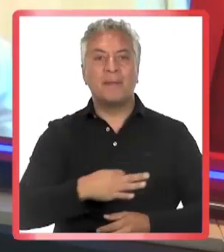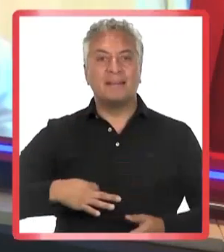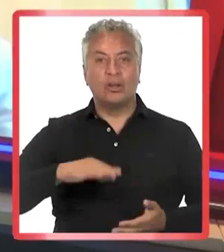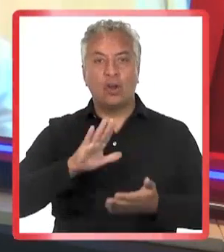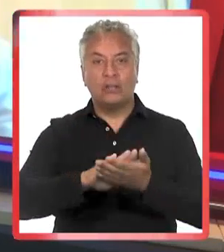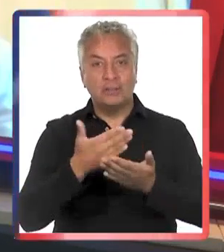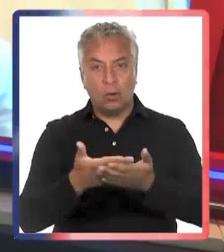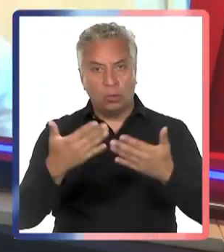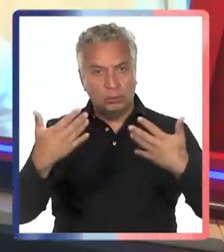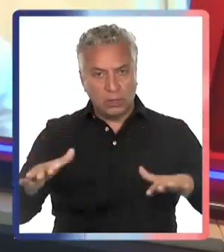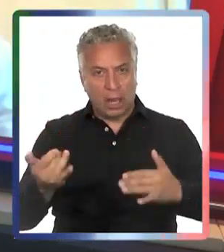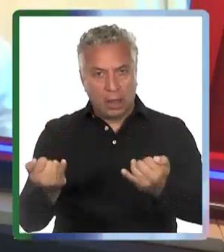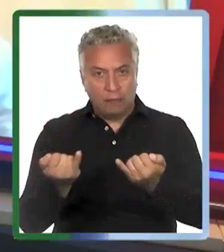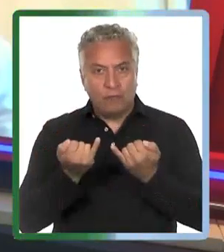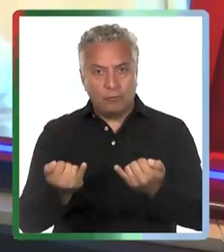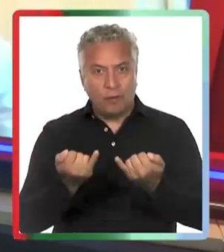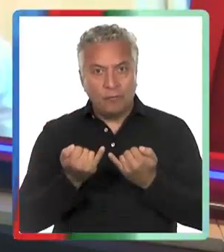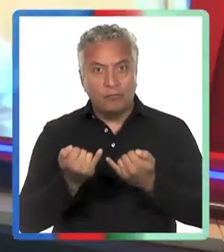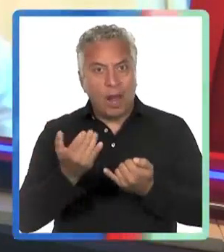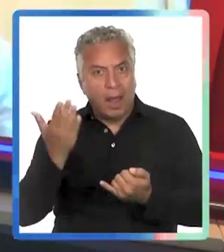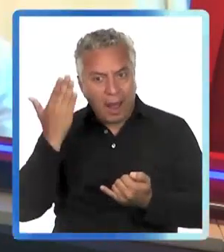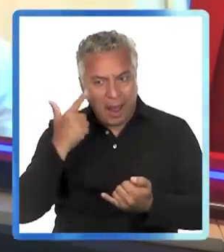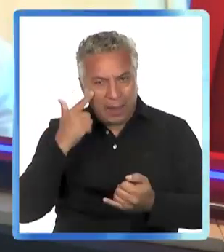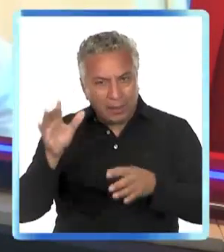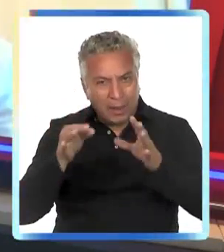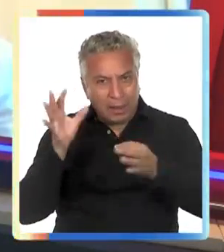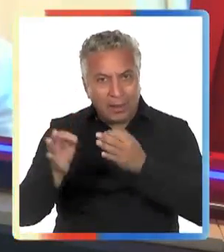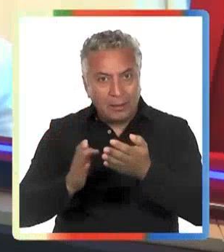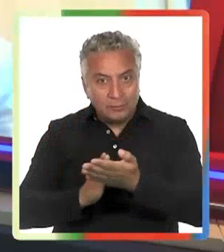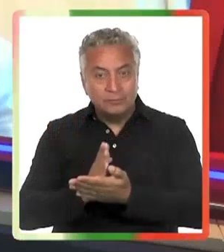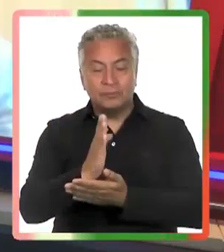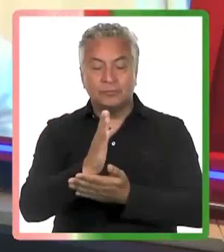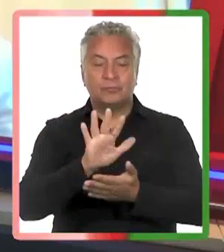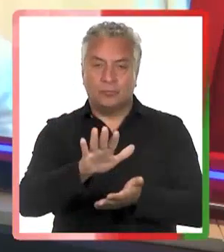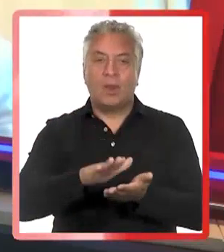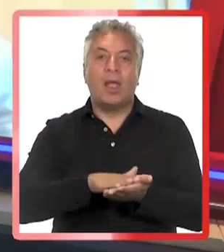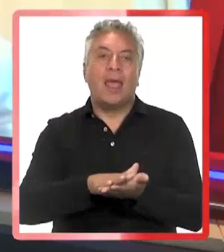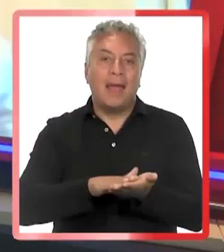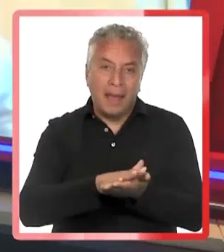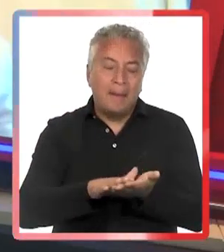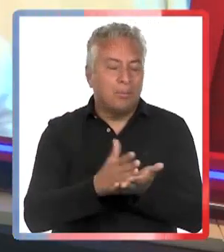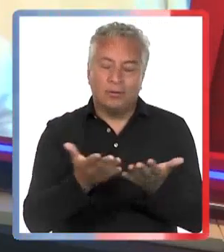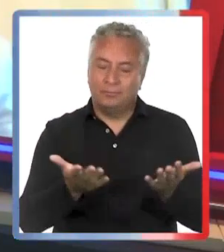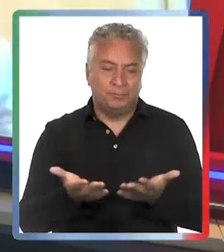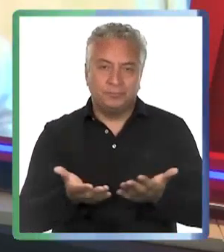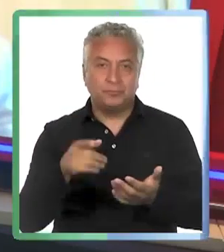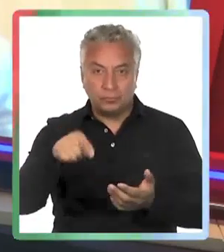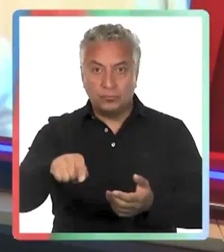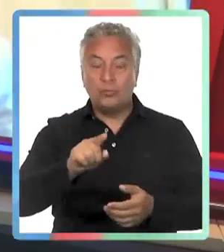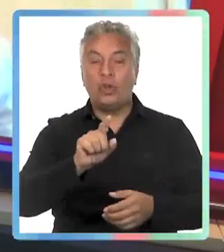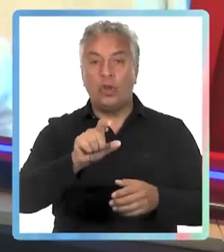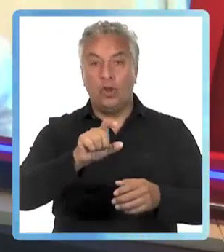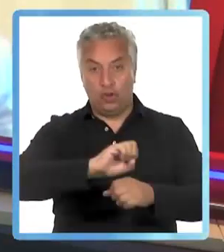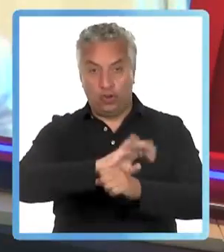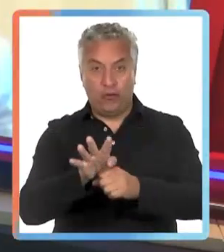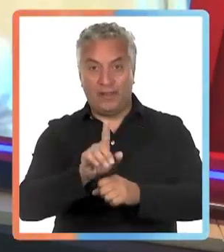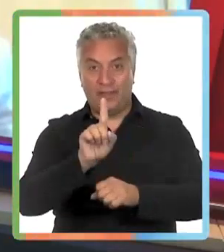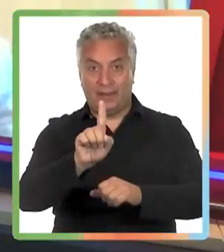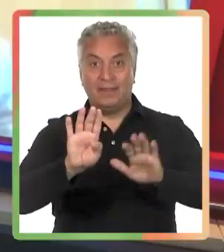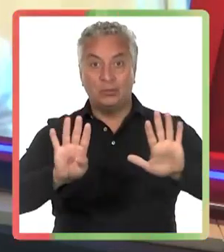Estadísticas y Mensal nos deja muchísimos datos muy relevantes del comienzo de la pandemia. Por ejemplo, uno de ellos es que frente a